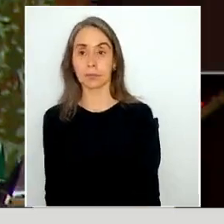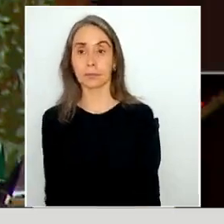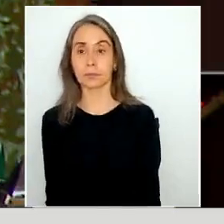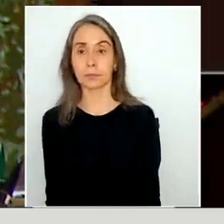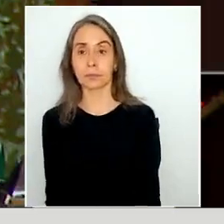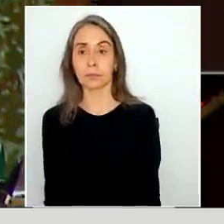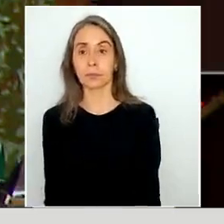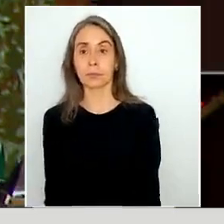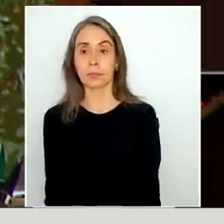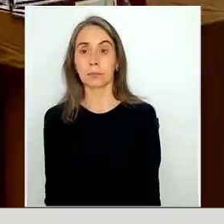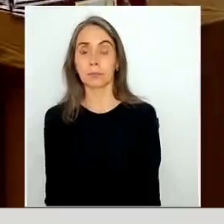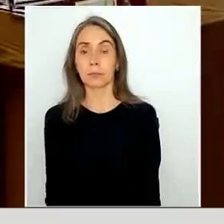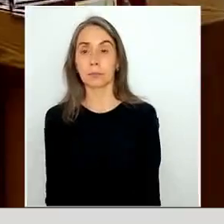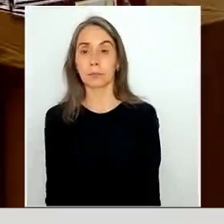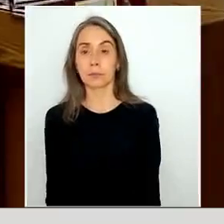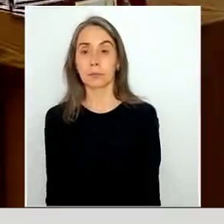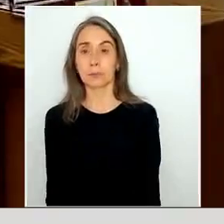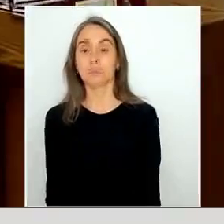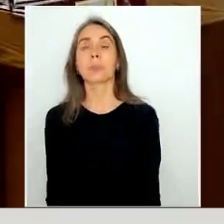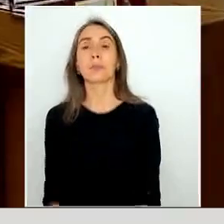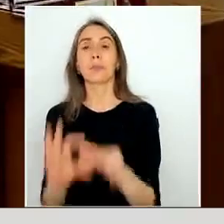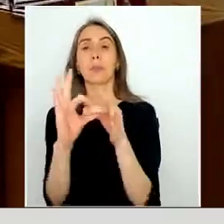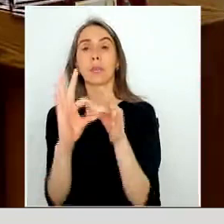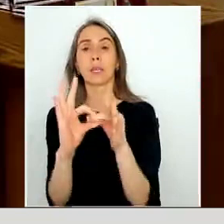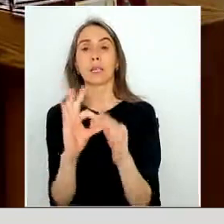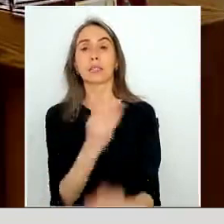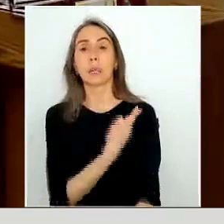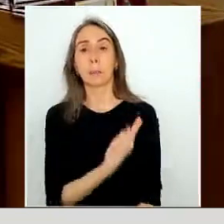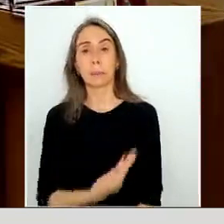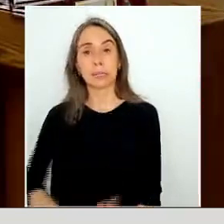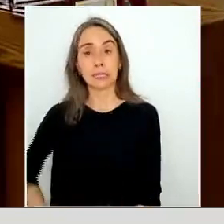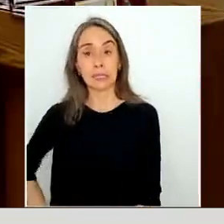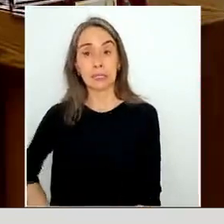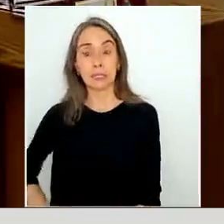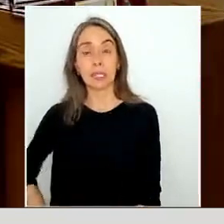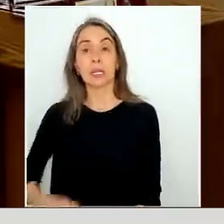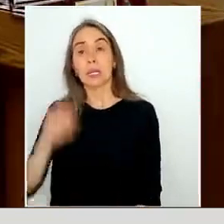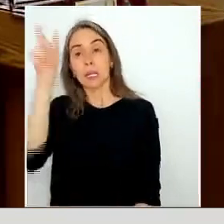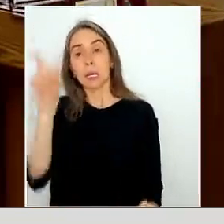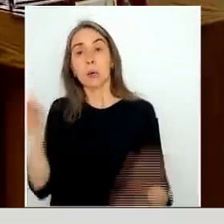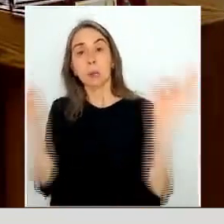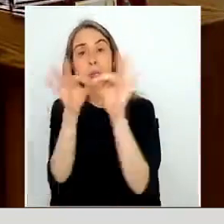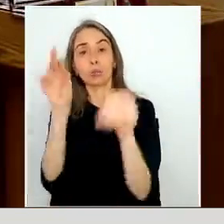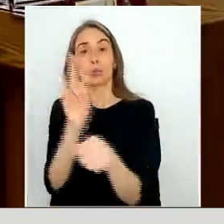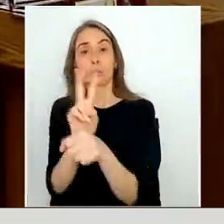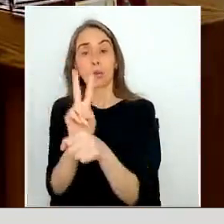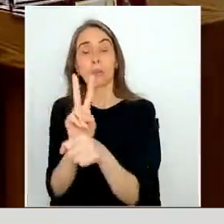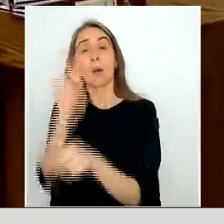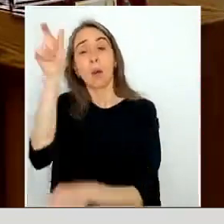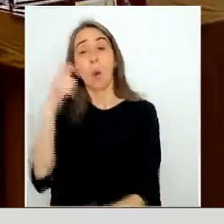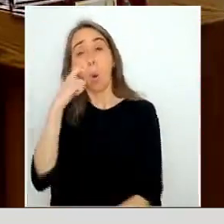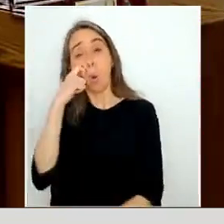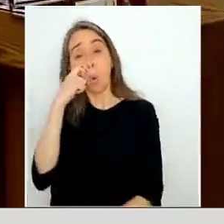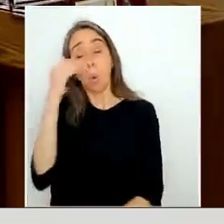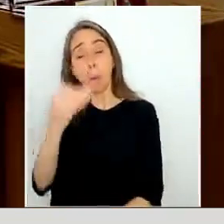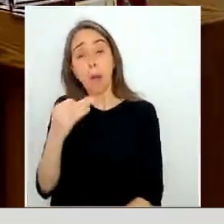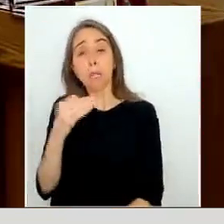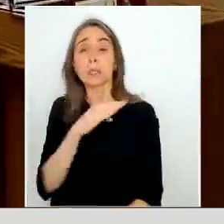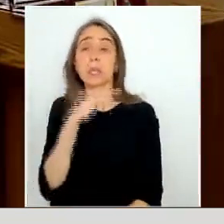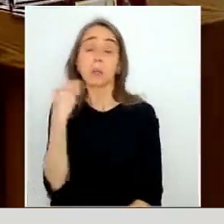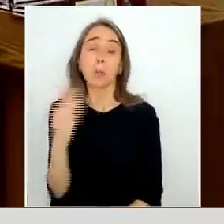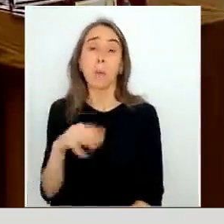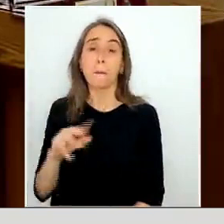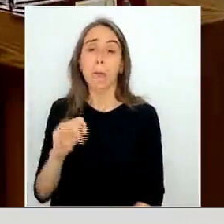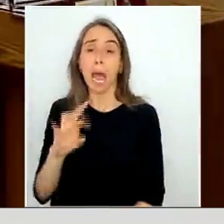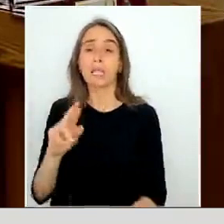ahora Gracias presidenta músico maestro y humanista mártir establecer el 16 de octubre de